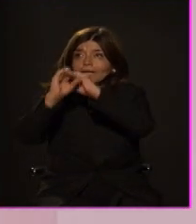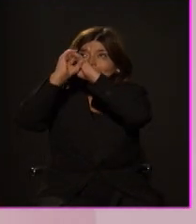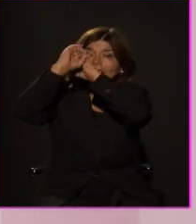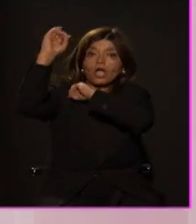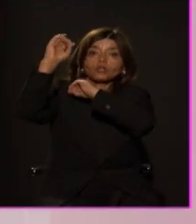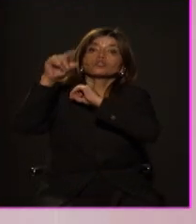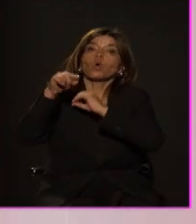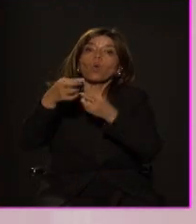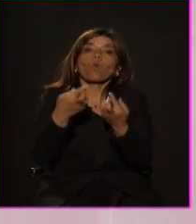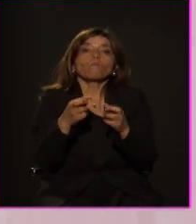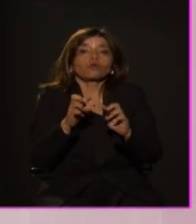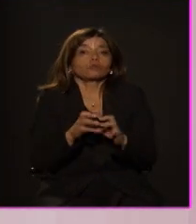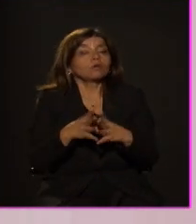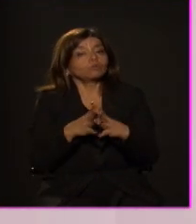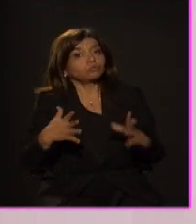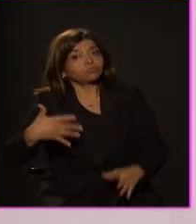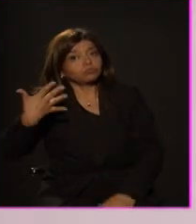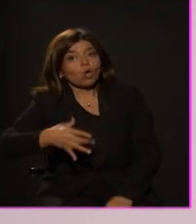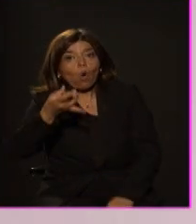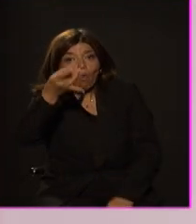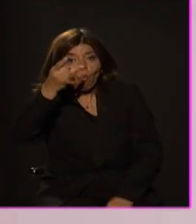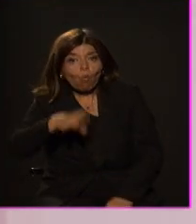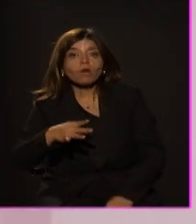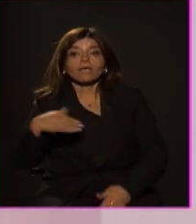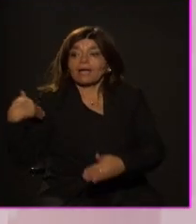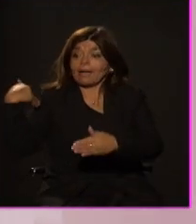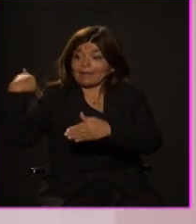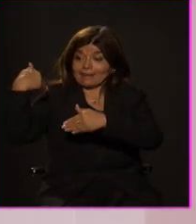una oportunidad realmente única en una generación.